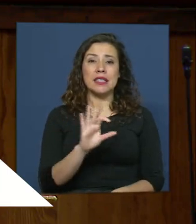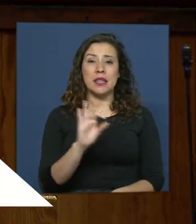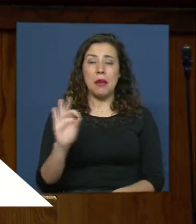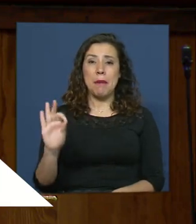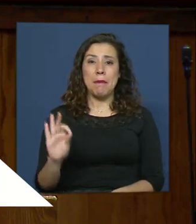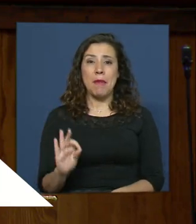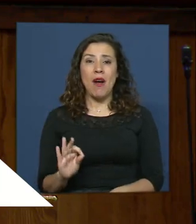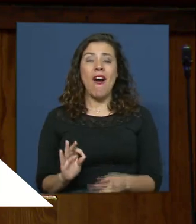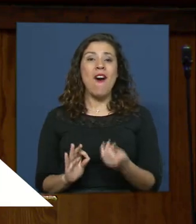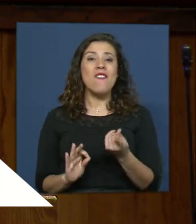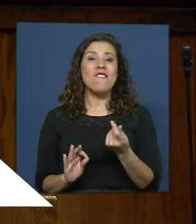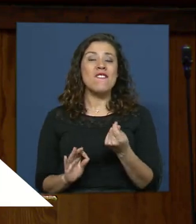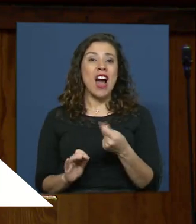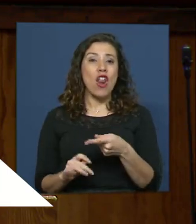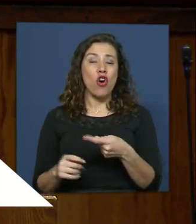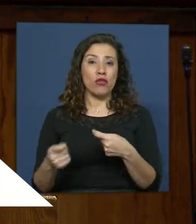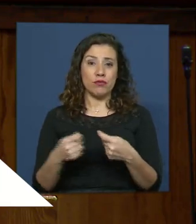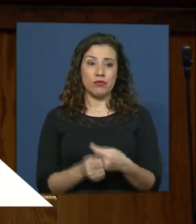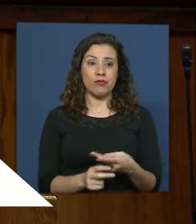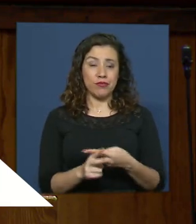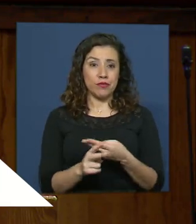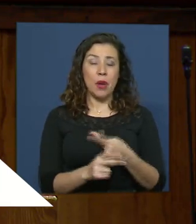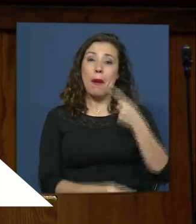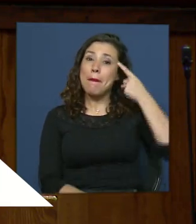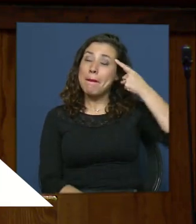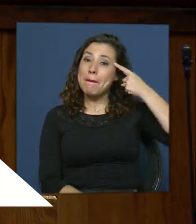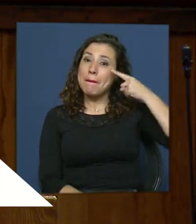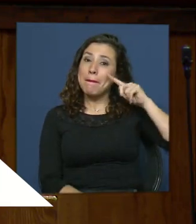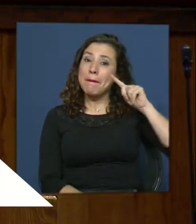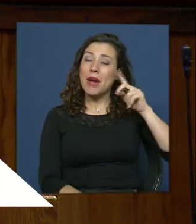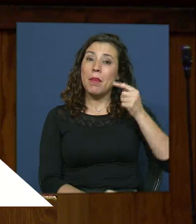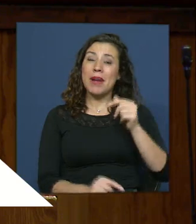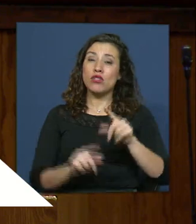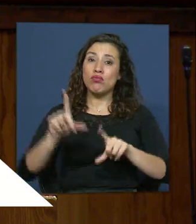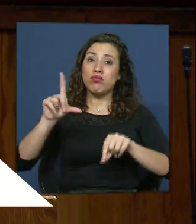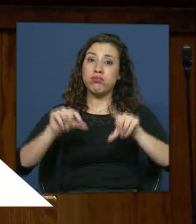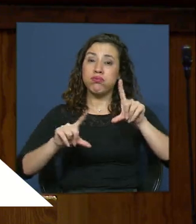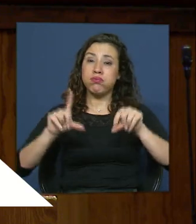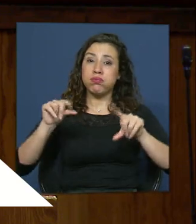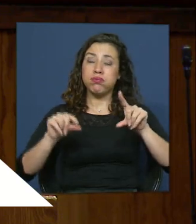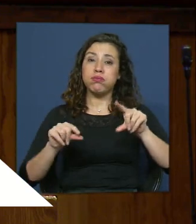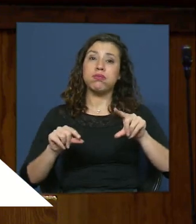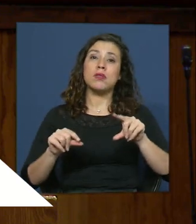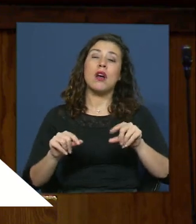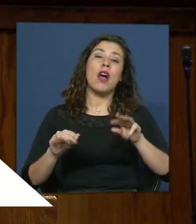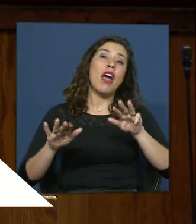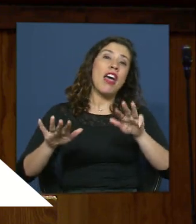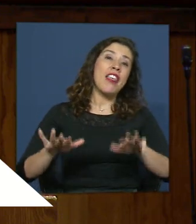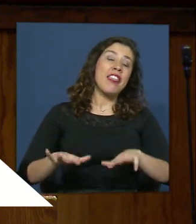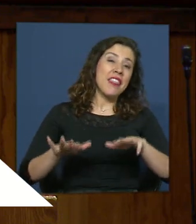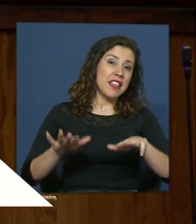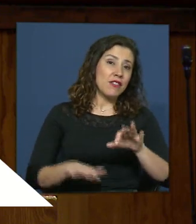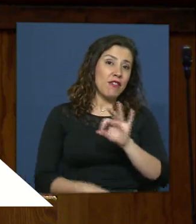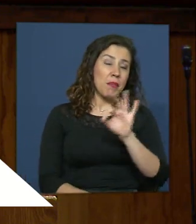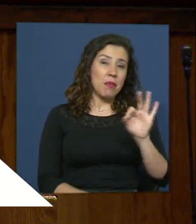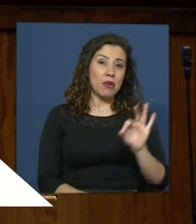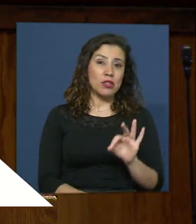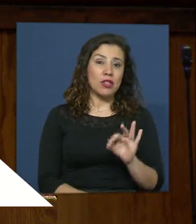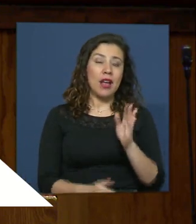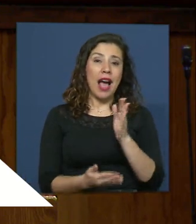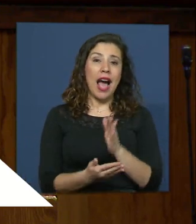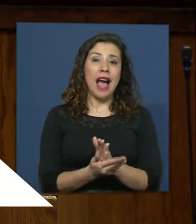57% del valor comercial, pero con variaciones que van del 19%